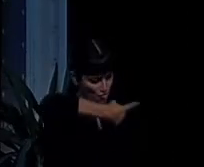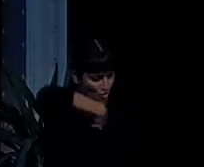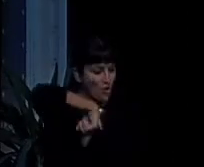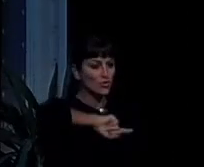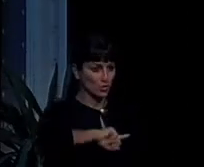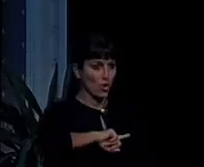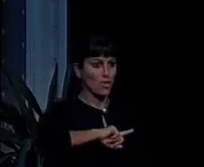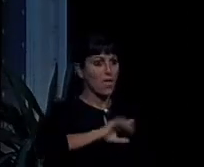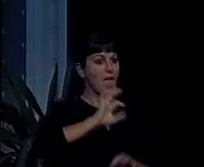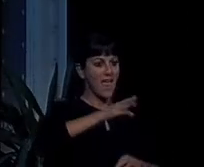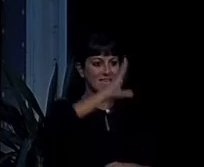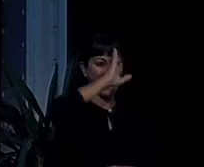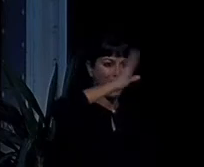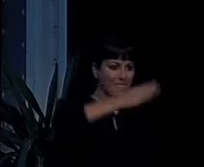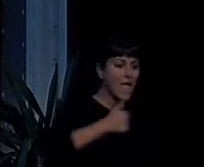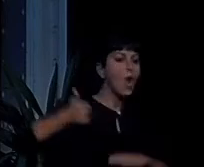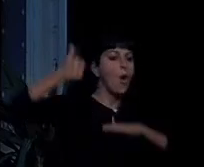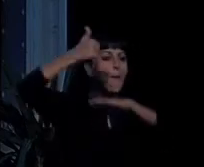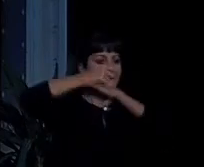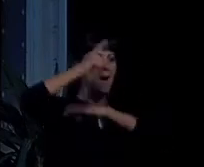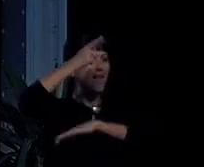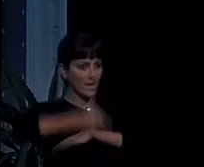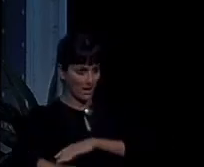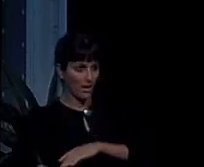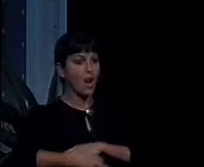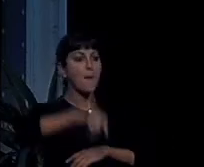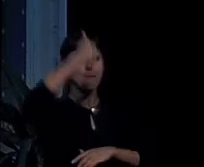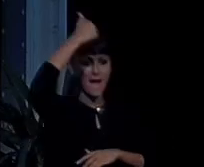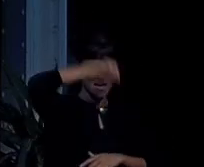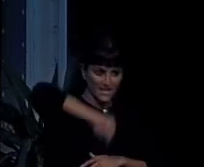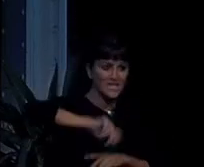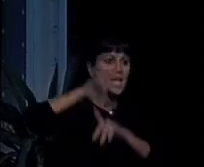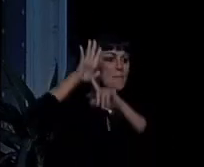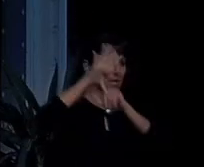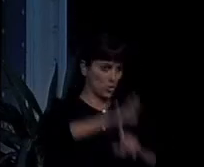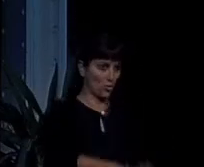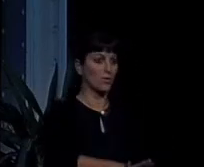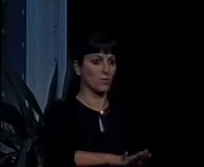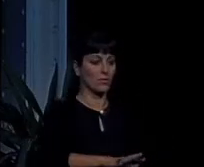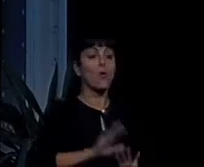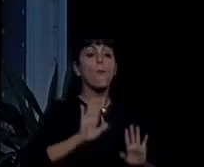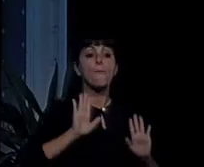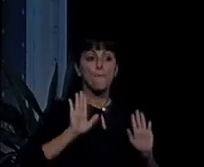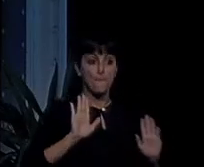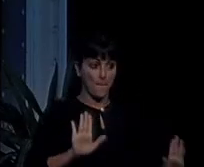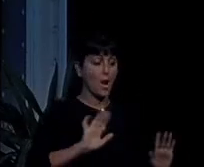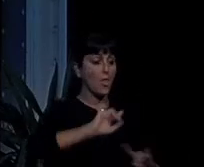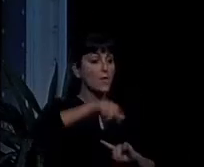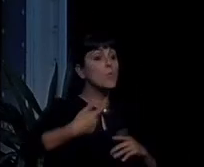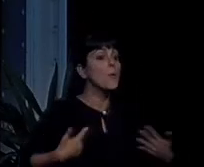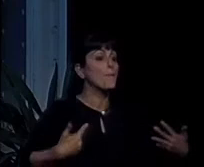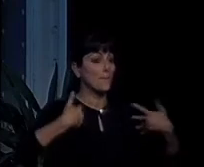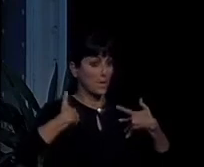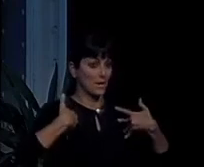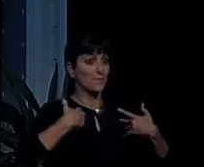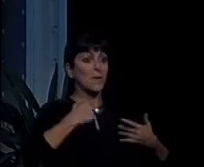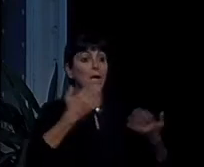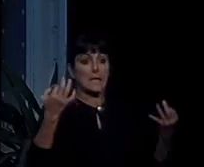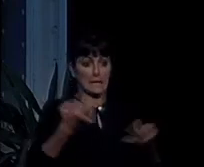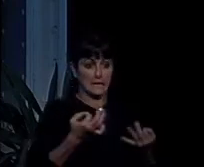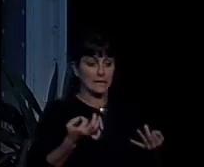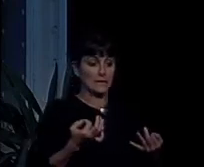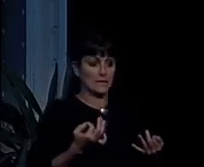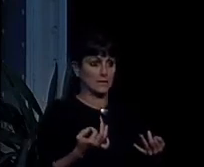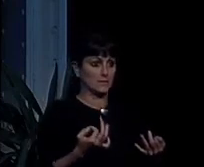sistema heteropatriarcal, machista y misógino, pero después el concepto de víctima que tenemos que articular tiene que ser desde la agencia,